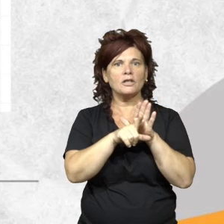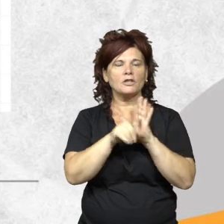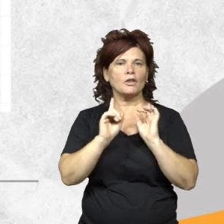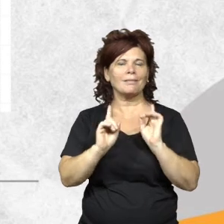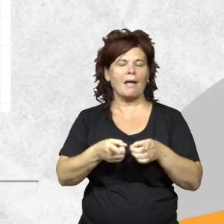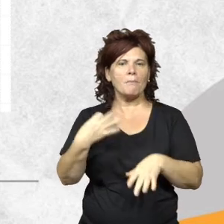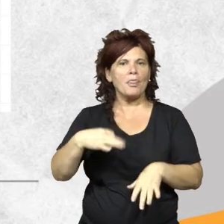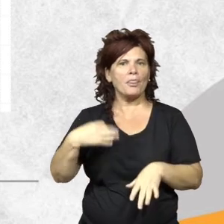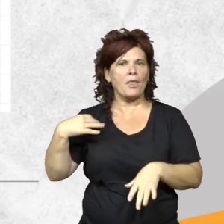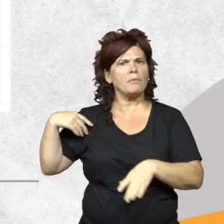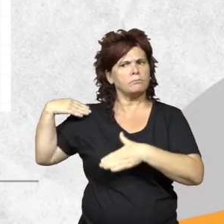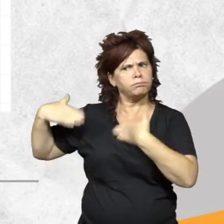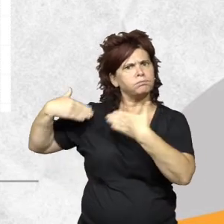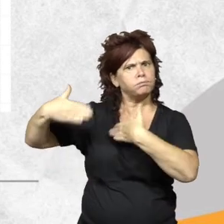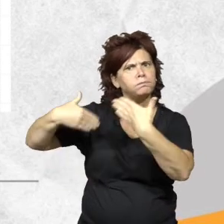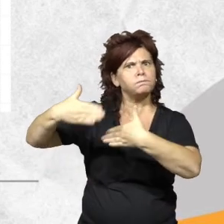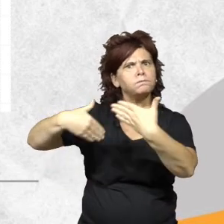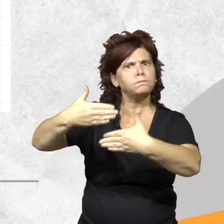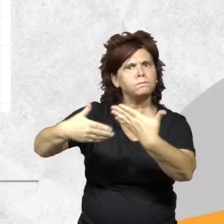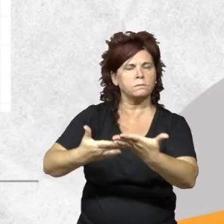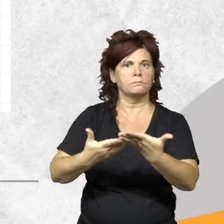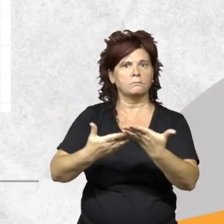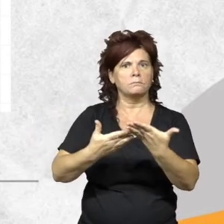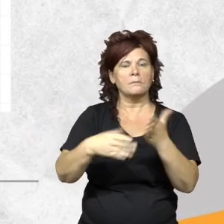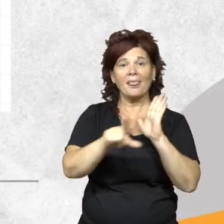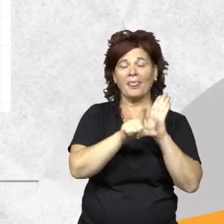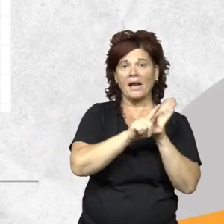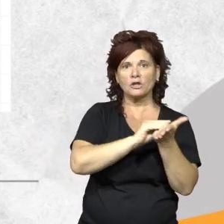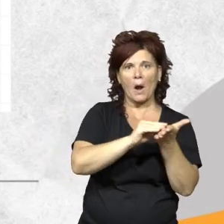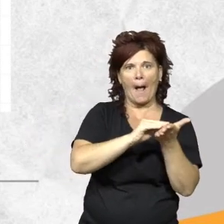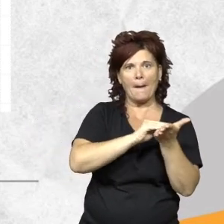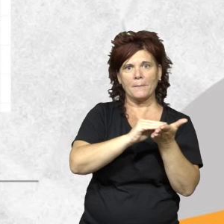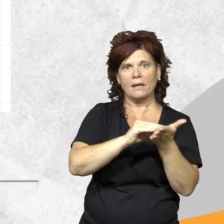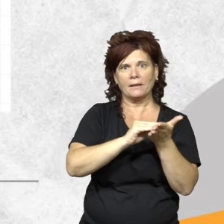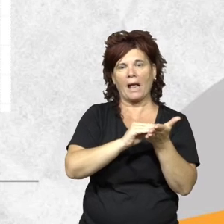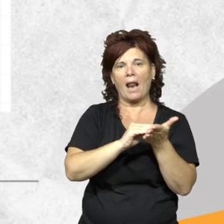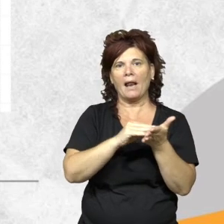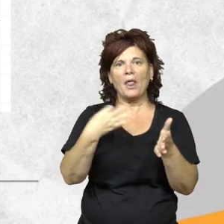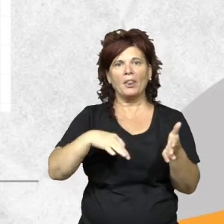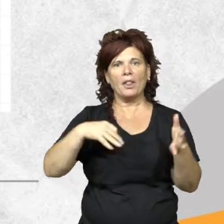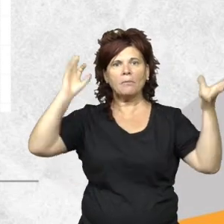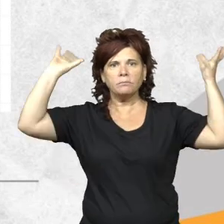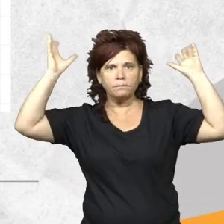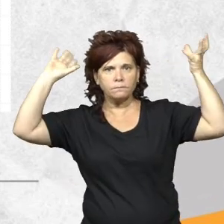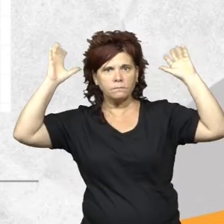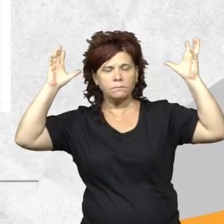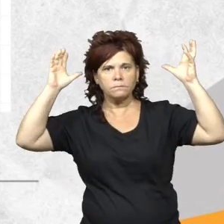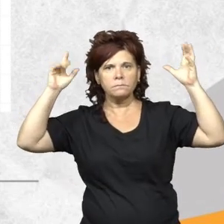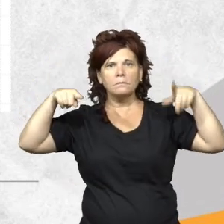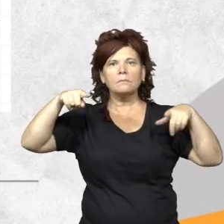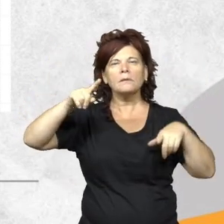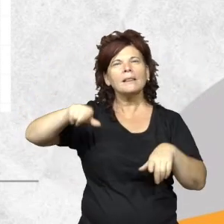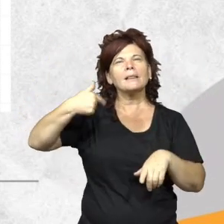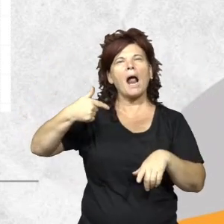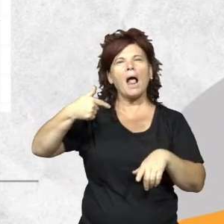por supuesto que el derecho ambiental mucho menos, ¿verdad? El derecho ambiental es un derecho disruptivo que nos hace ver